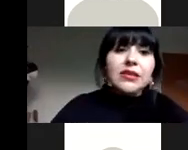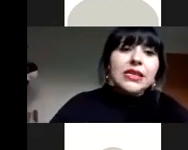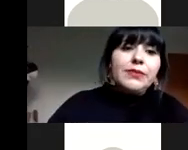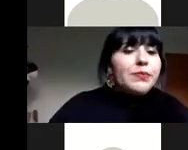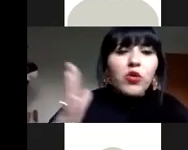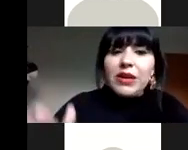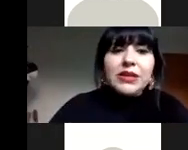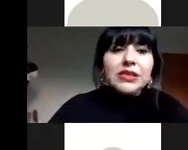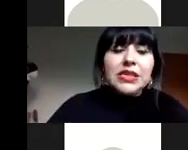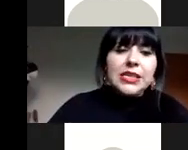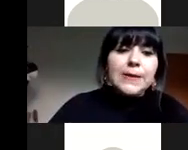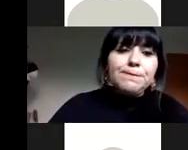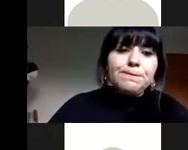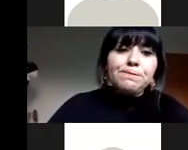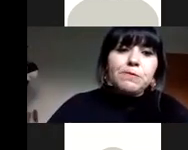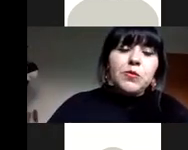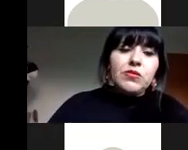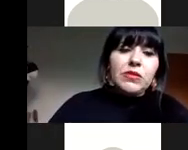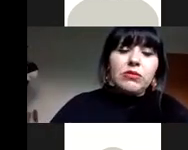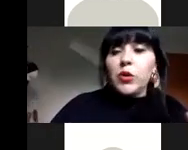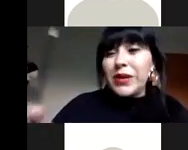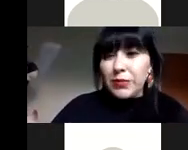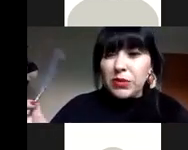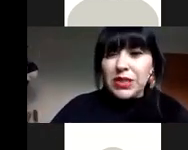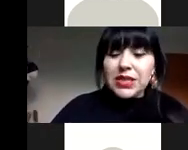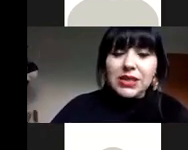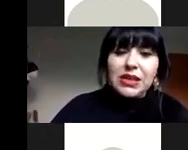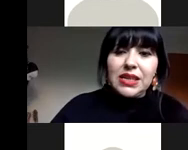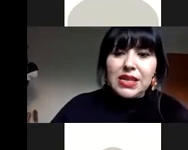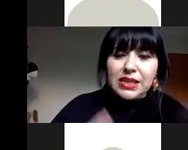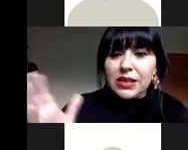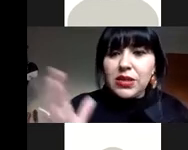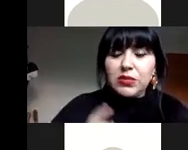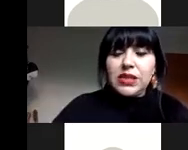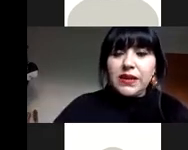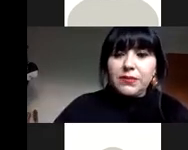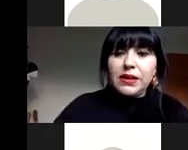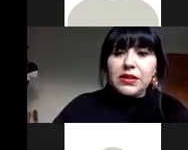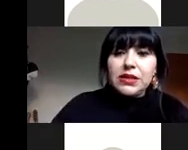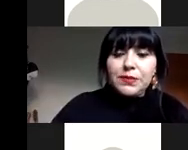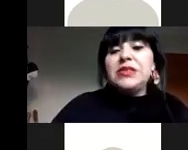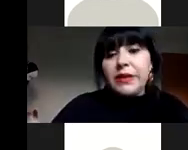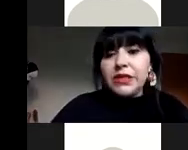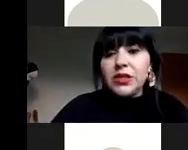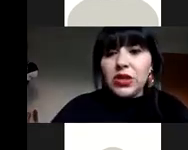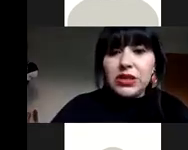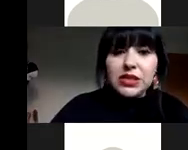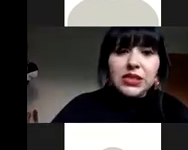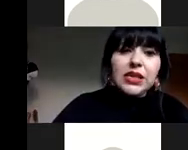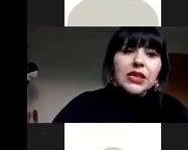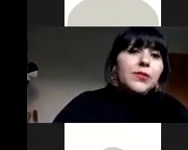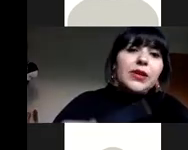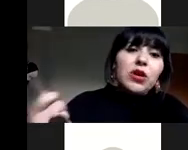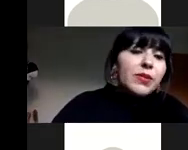etario, obviamente, un poco para que ustedes se hagan una idea, entendiendo que ustedes trabajan más principalmente con